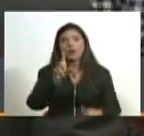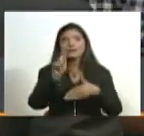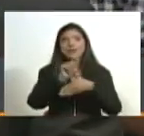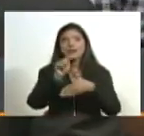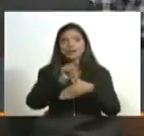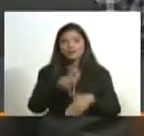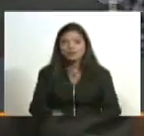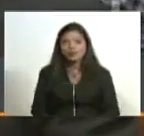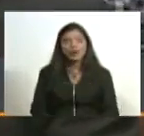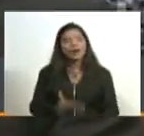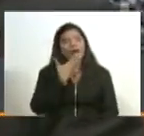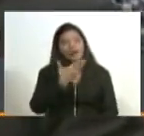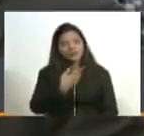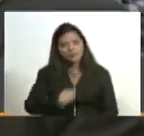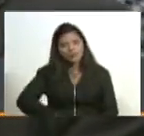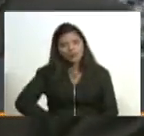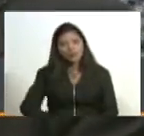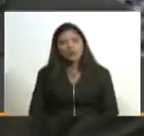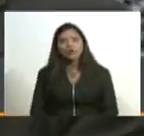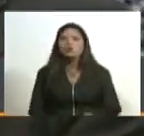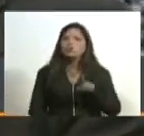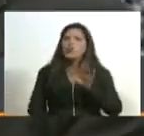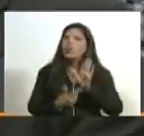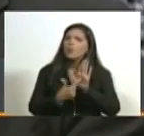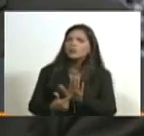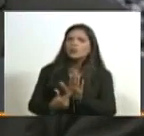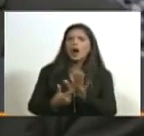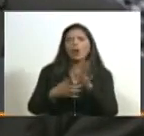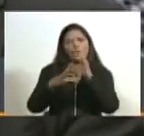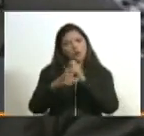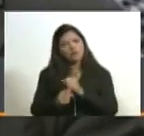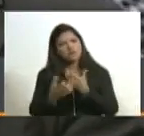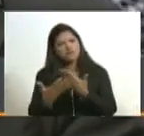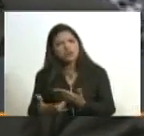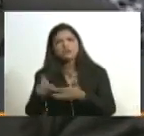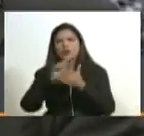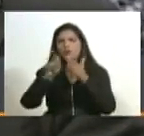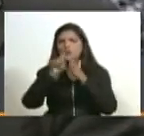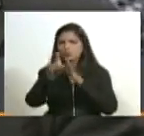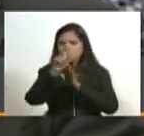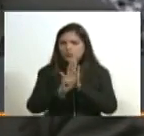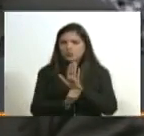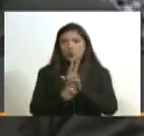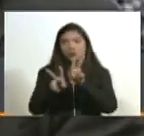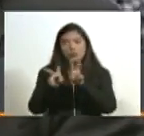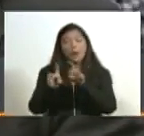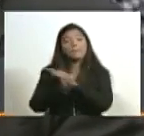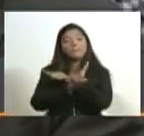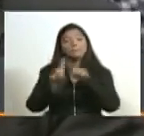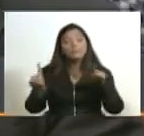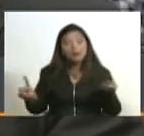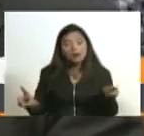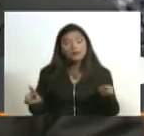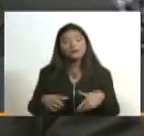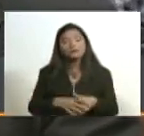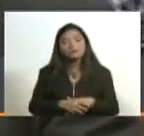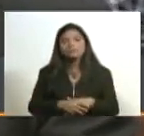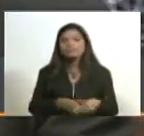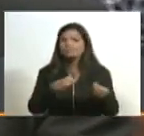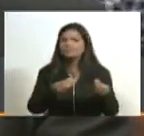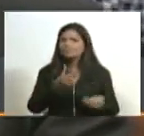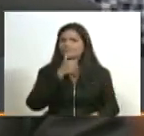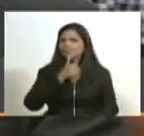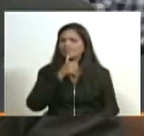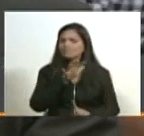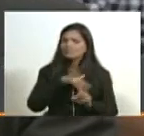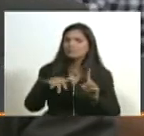Gracias, presidente. Usted ha mostrado mucha confianza en la Asamblea Nacional Constituyente, pero ¿cómo enfrentaría el